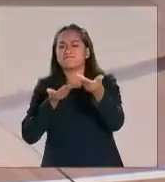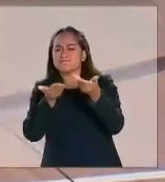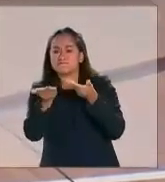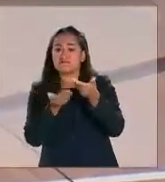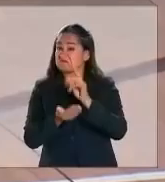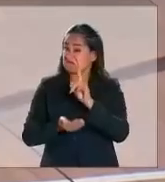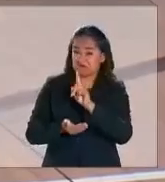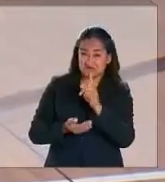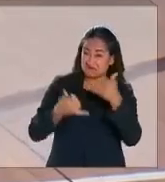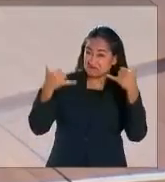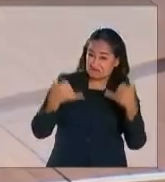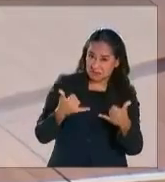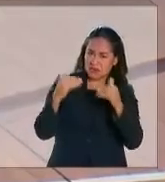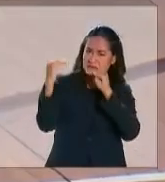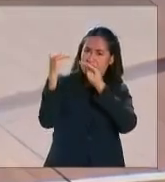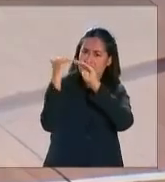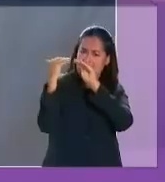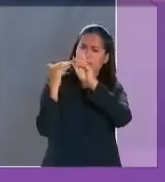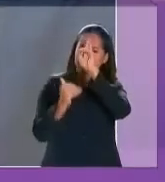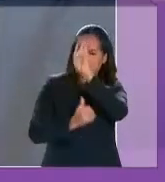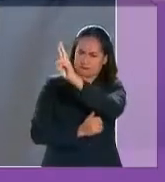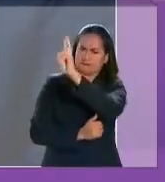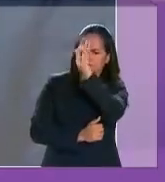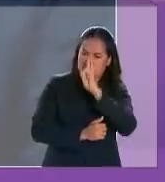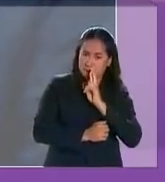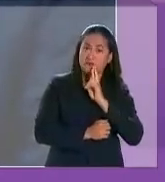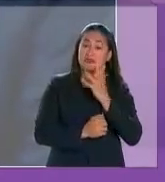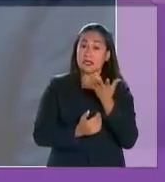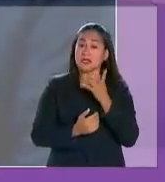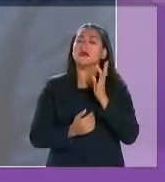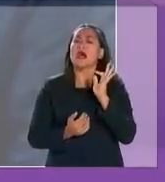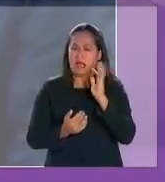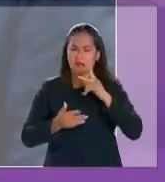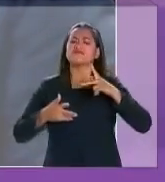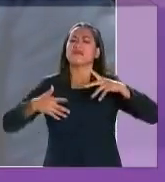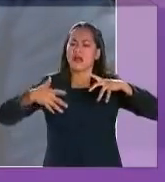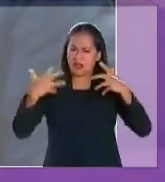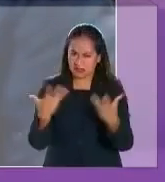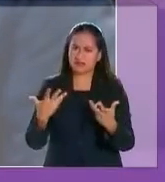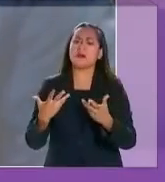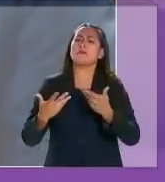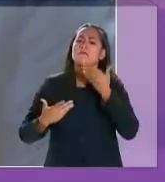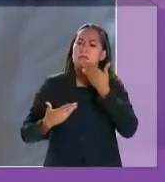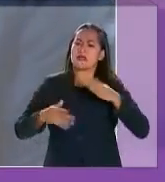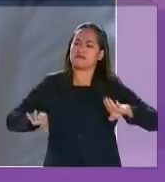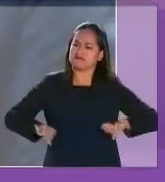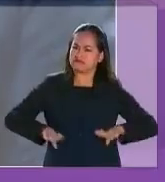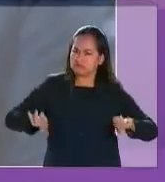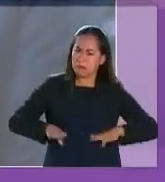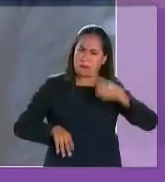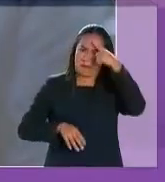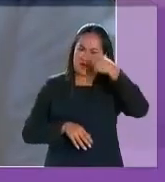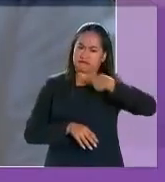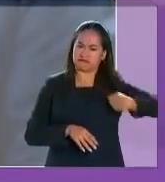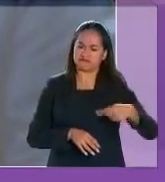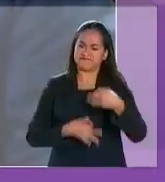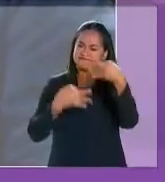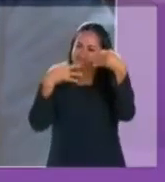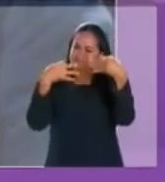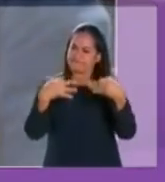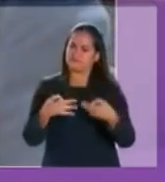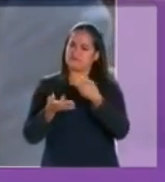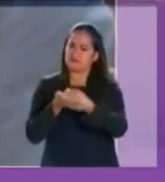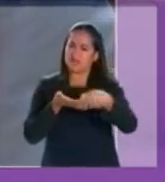y en esas negociaciones se obtienen buenos resultados se actúa con valor se actúa con dignidad y se actúa con firmeza